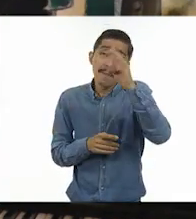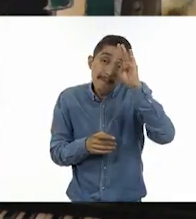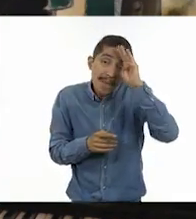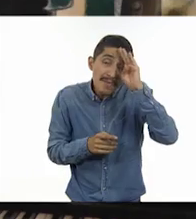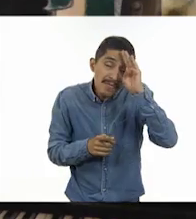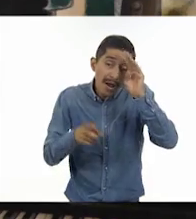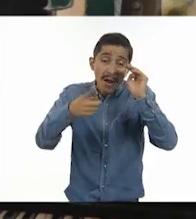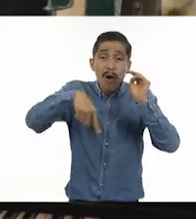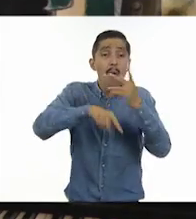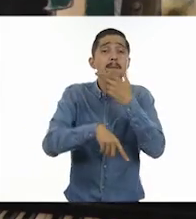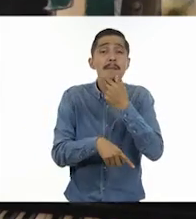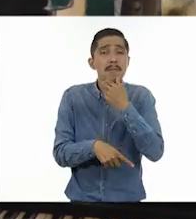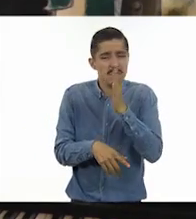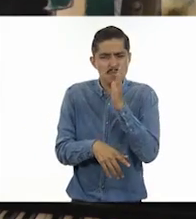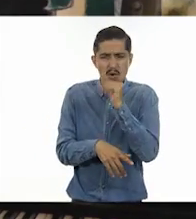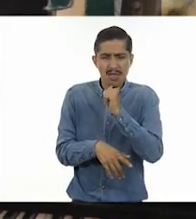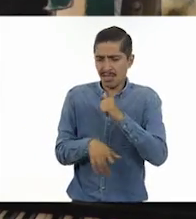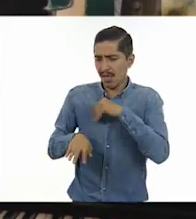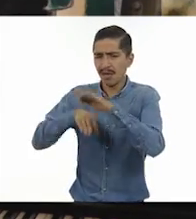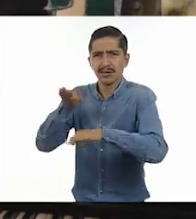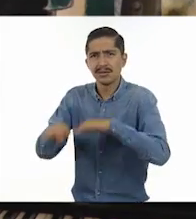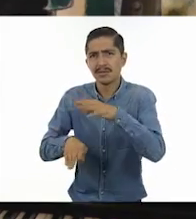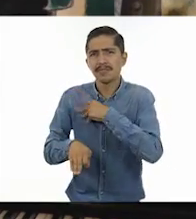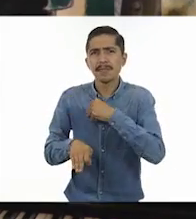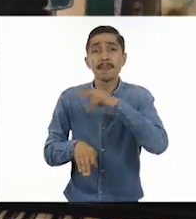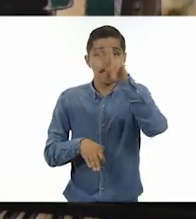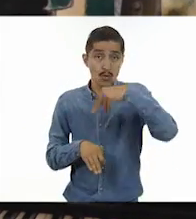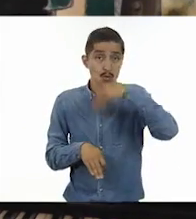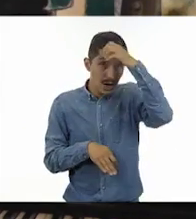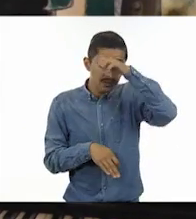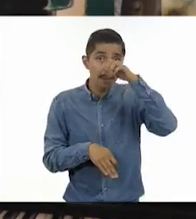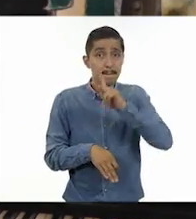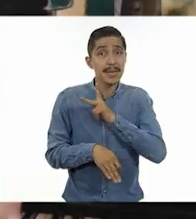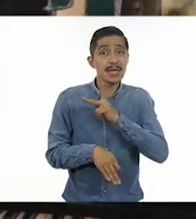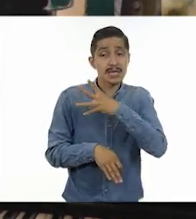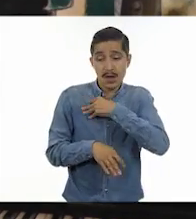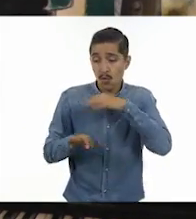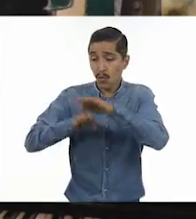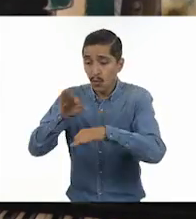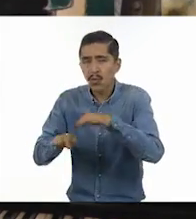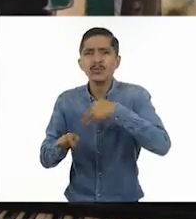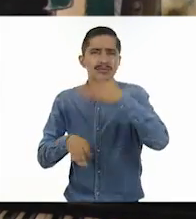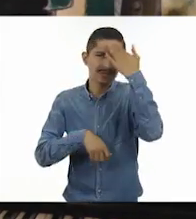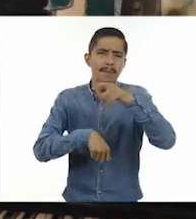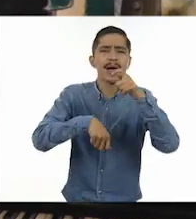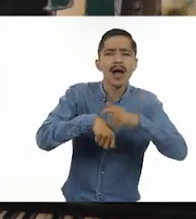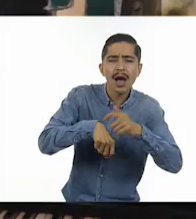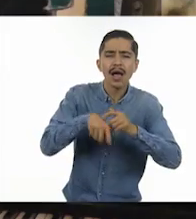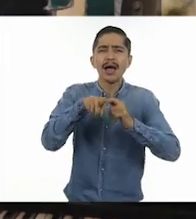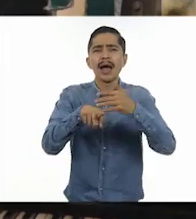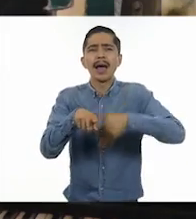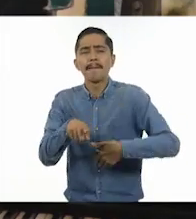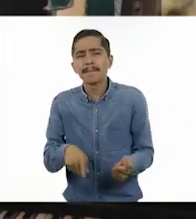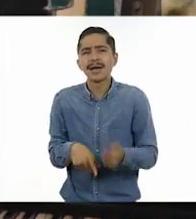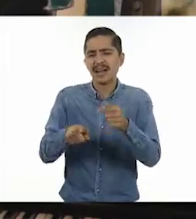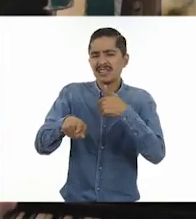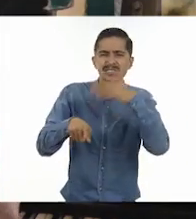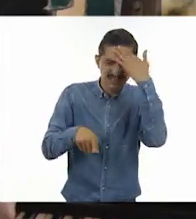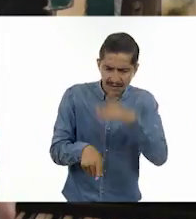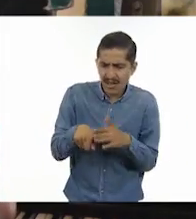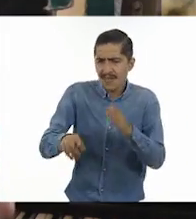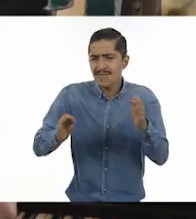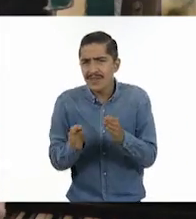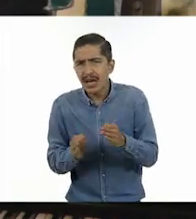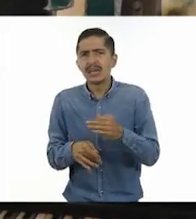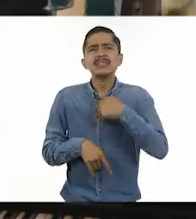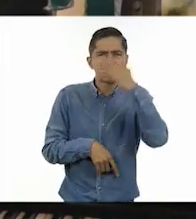hacernos cargo de nuestros hijos. Yo me volví experto en mi hijo. Sabía a qué hora tenía hambre, sabía si tenía frío, sabía